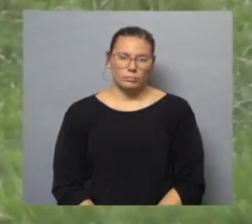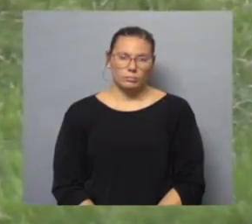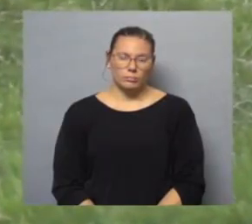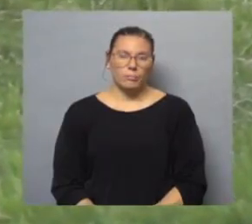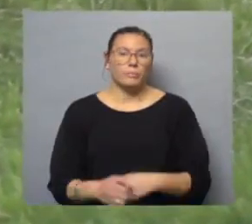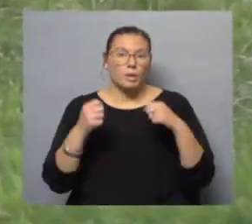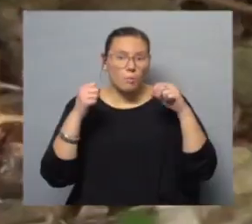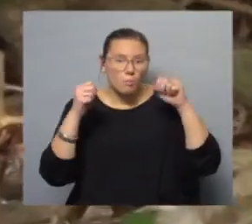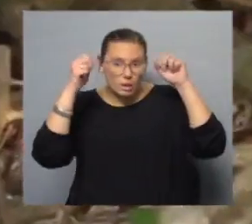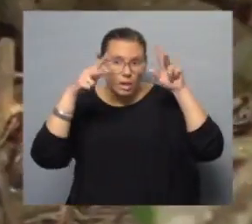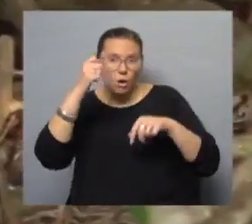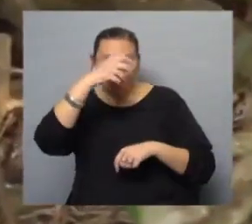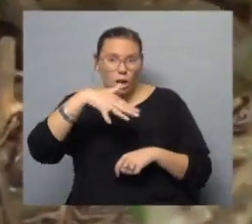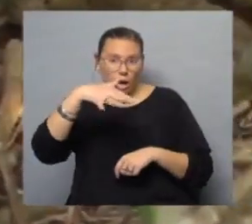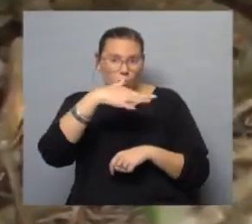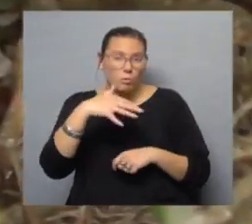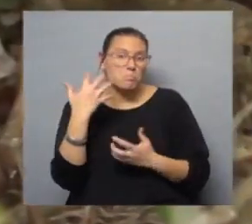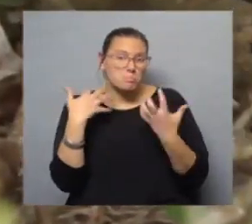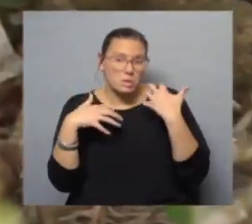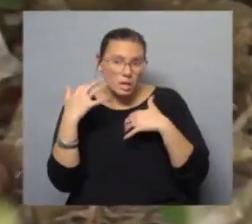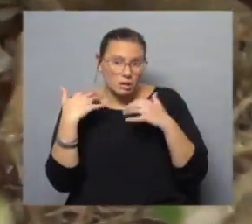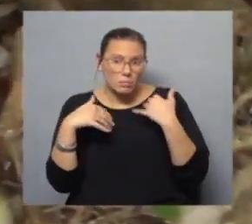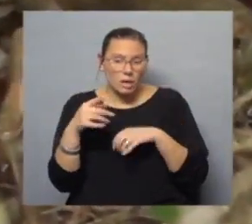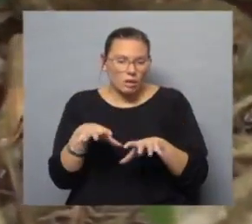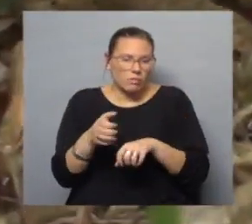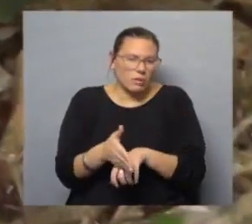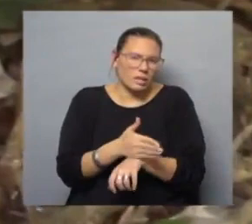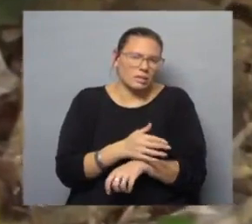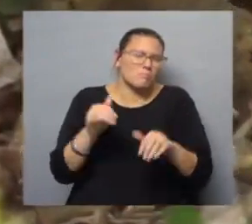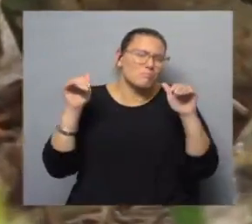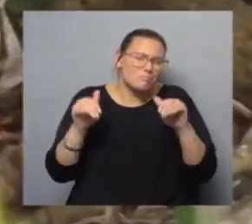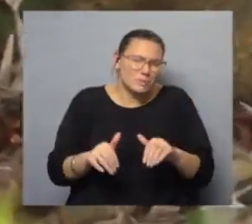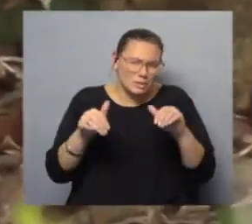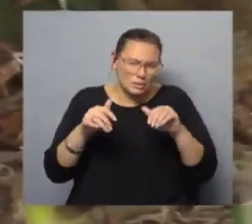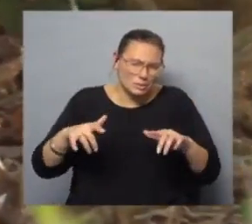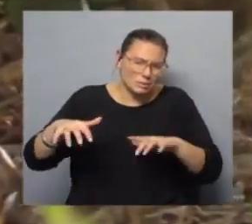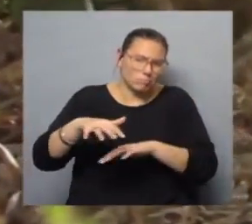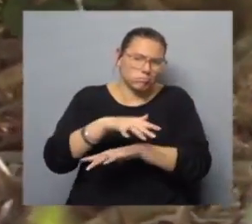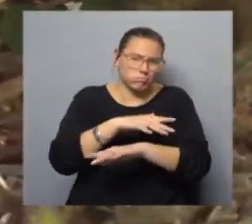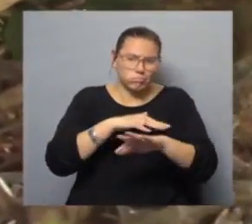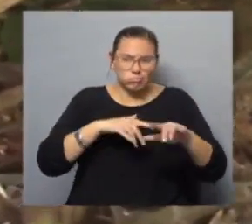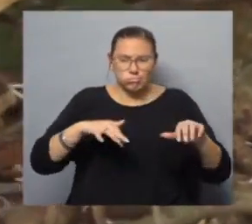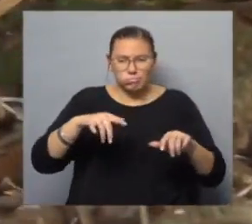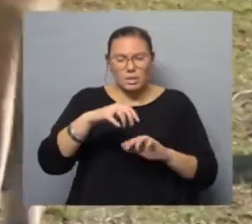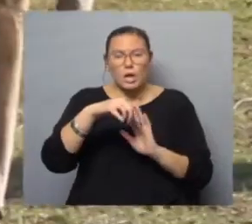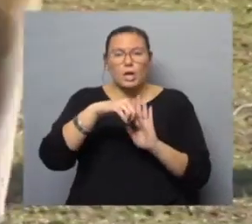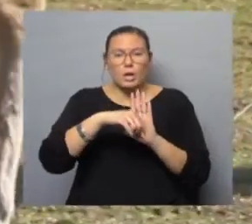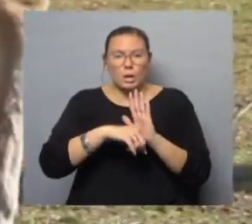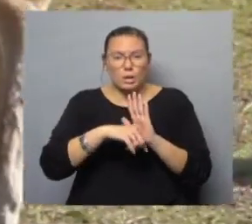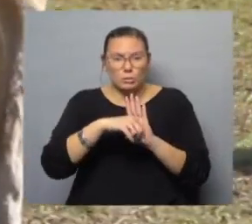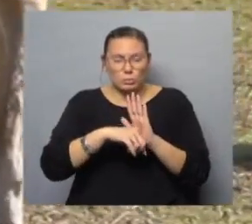El venado de campo es un cérvido que habitaba por millones en la parte sur del